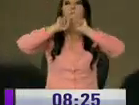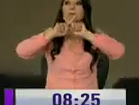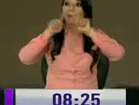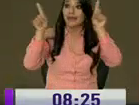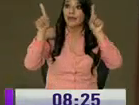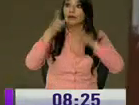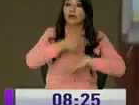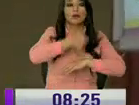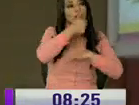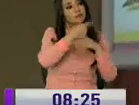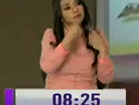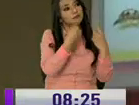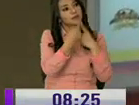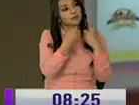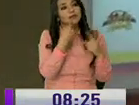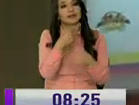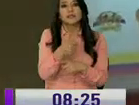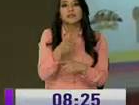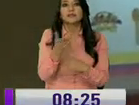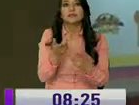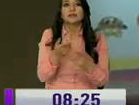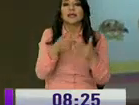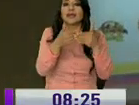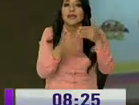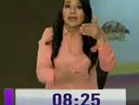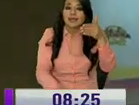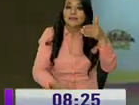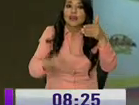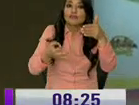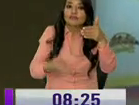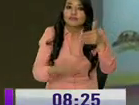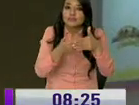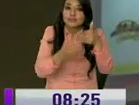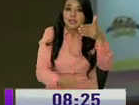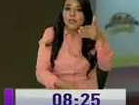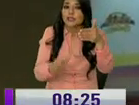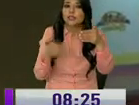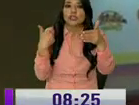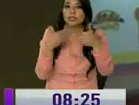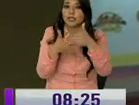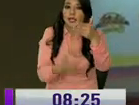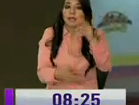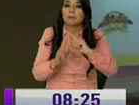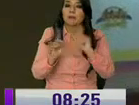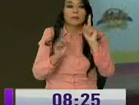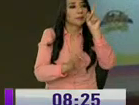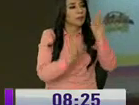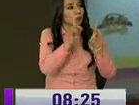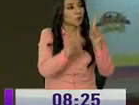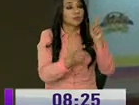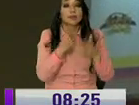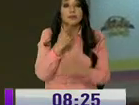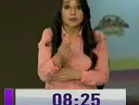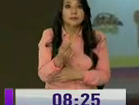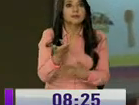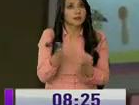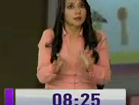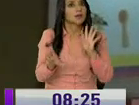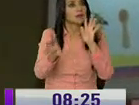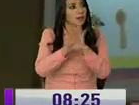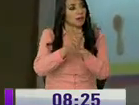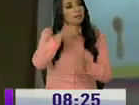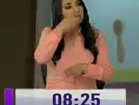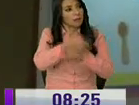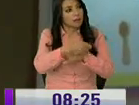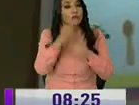con la autoridad, nos mencionaba que ellos no tienen una lista de precios y así es más difícil. Sin embargo, me pregunta Roberto desde Estudios, hay una